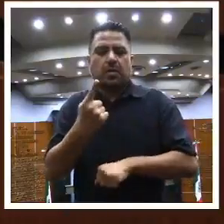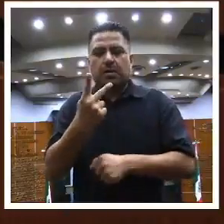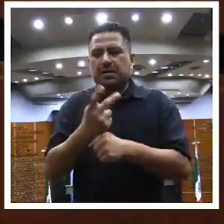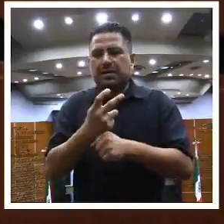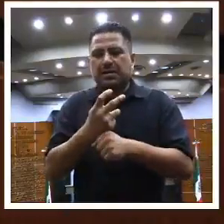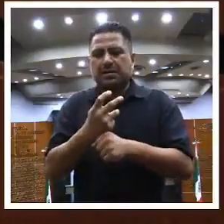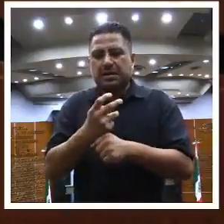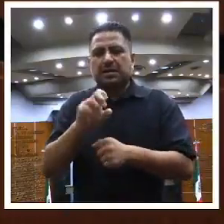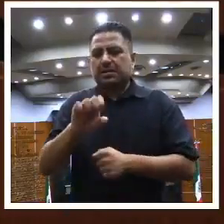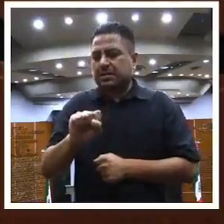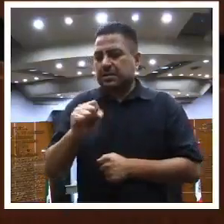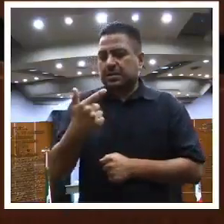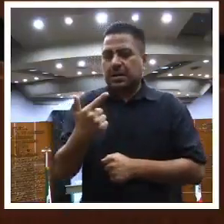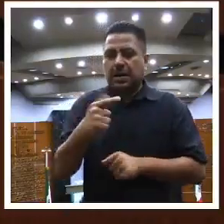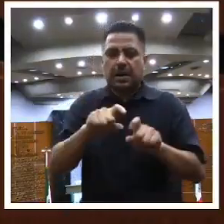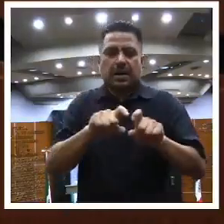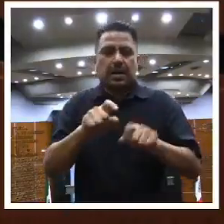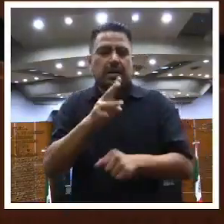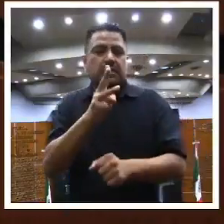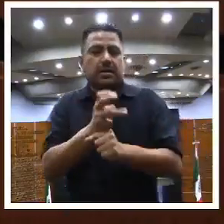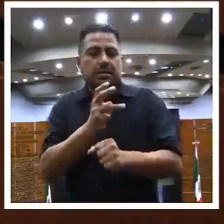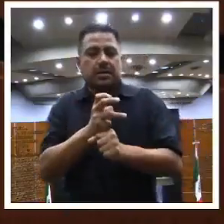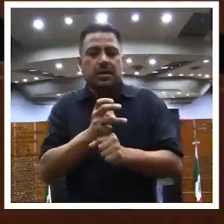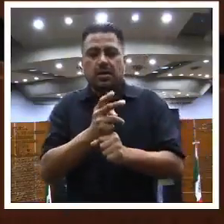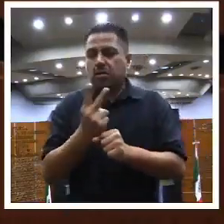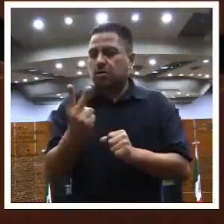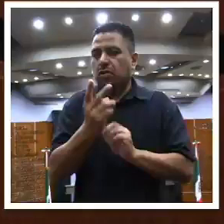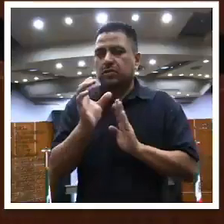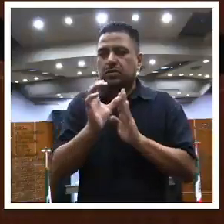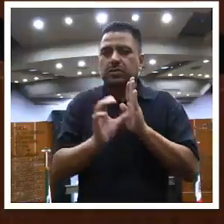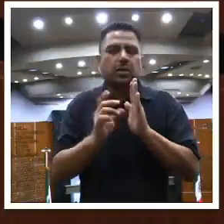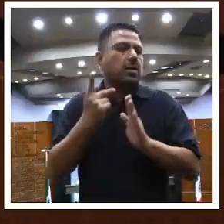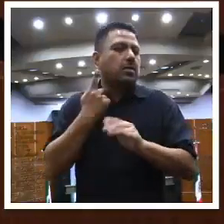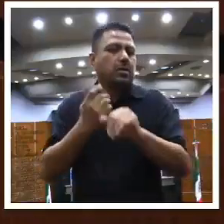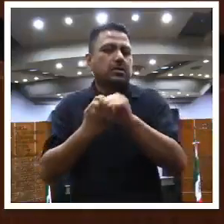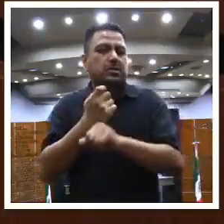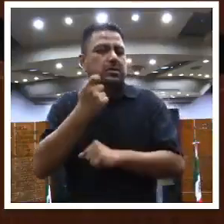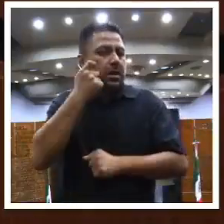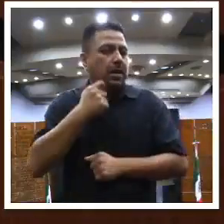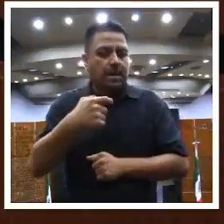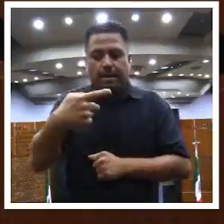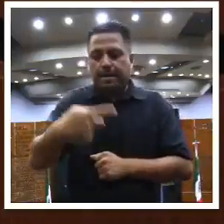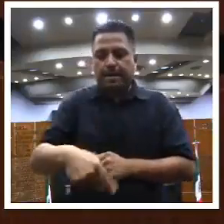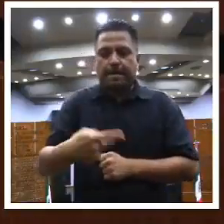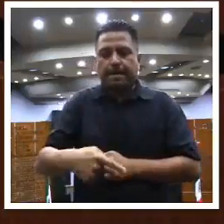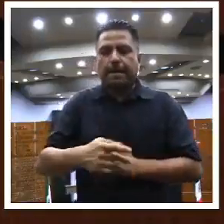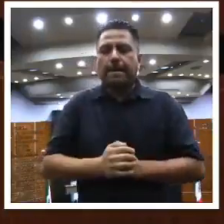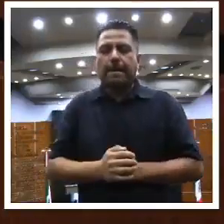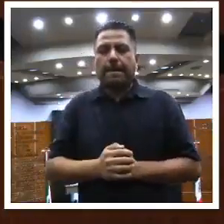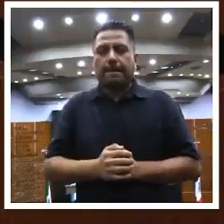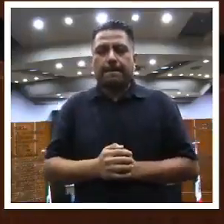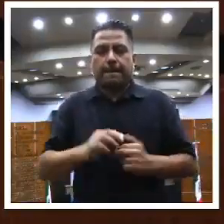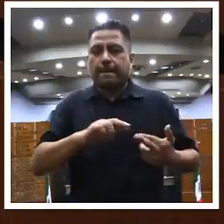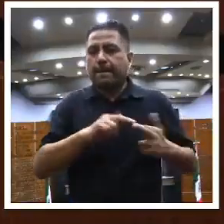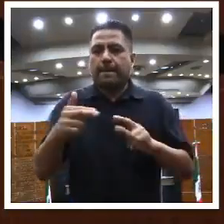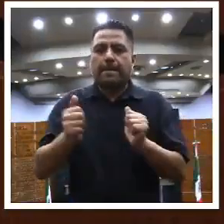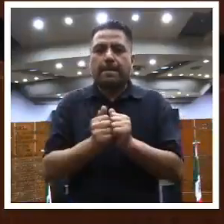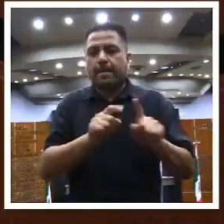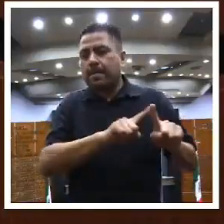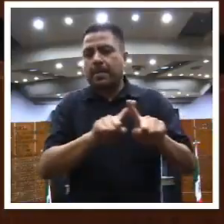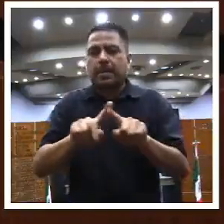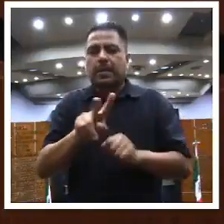tercera y 67, párrafo tercero, ambos de la Constitución Política del Estado Libre y Soberano de Guerrero, en relación con el